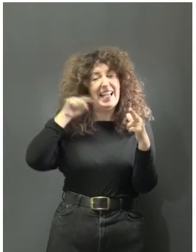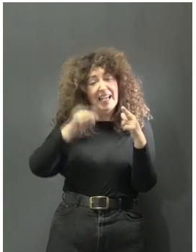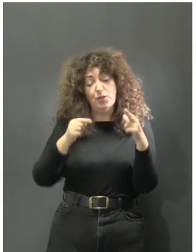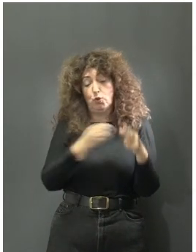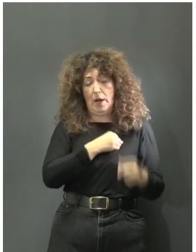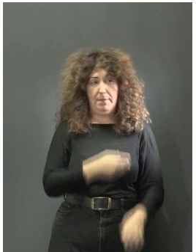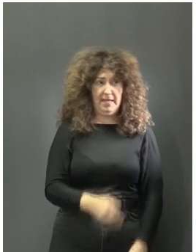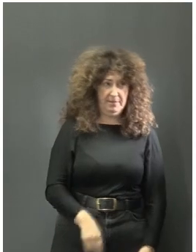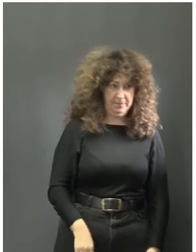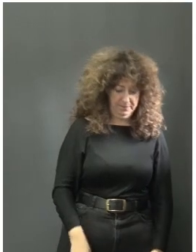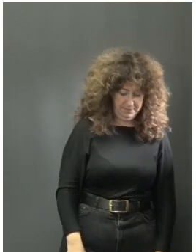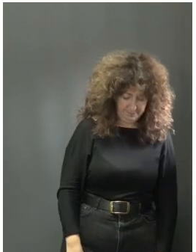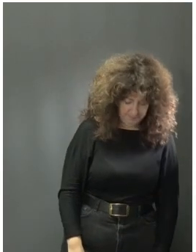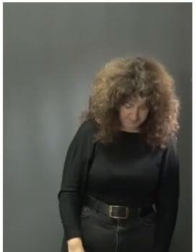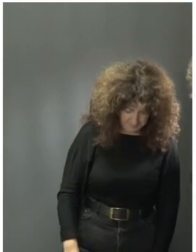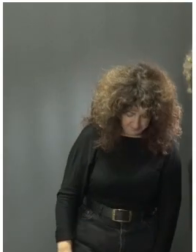pena.